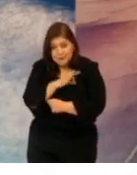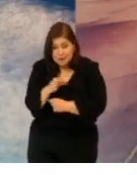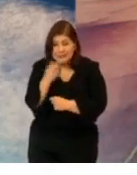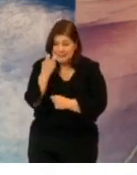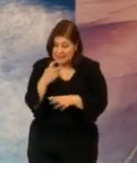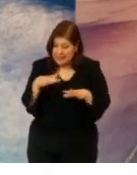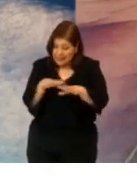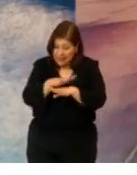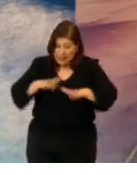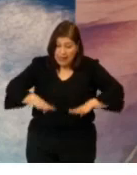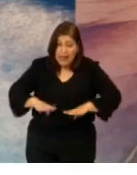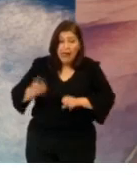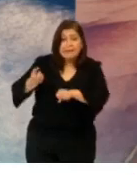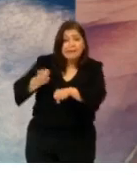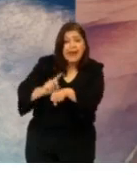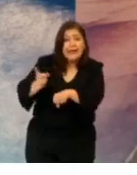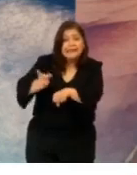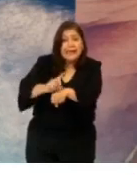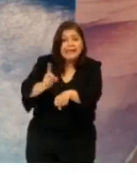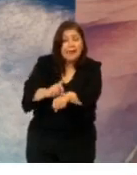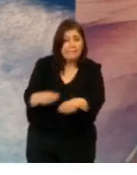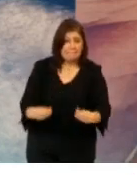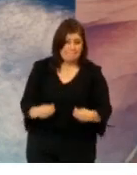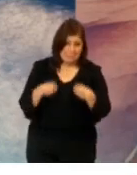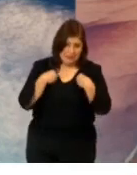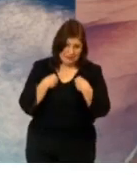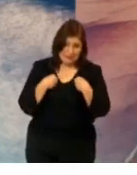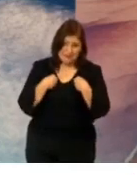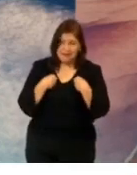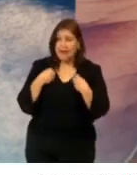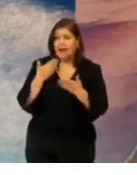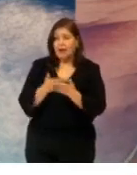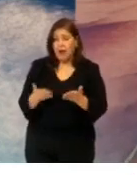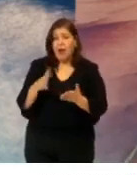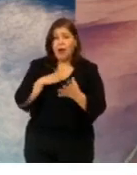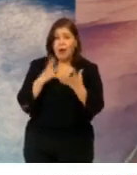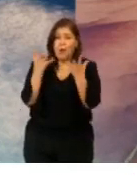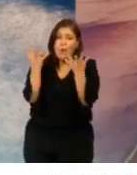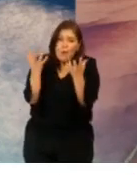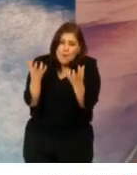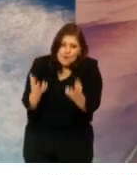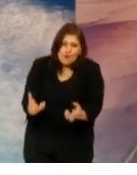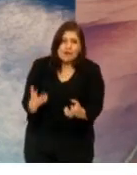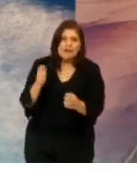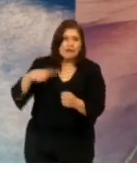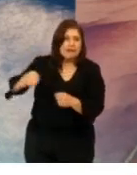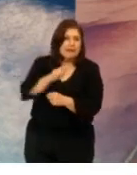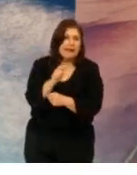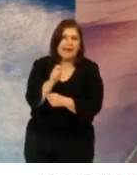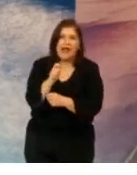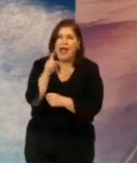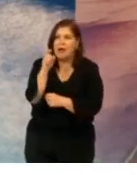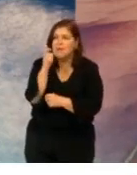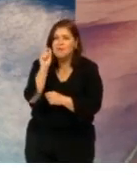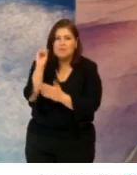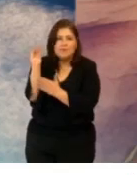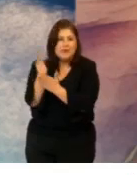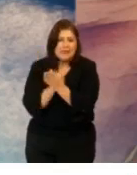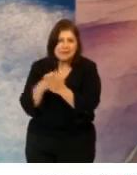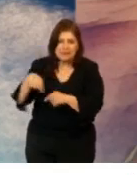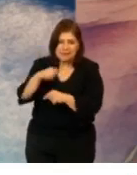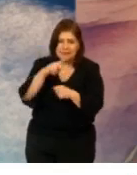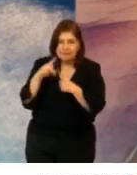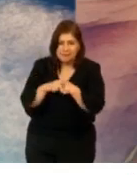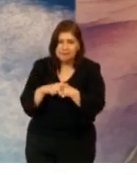comportamiento es de vida cotidiana. Ahora que hay sequía en nuestros países, Yo estoy aterrado al último dato. Colombia es el país que más